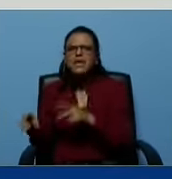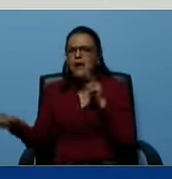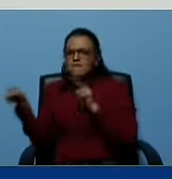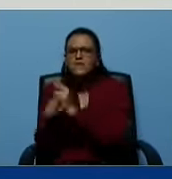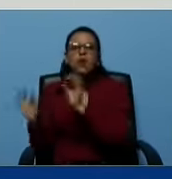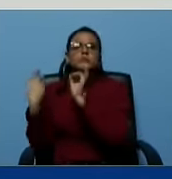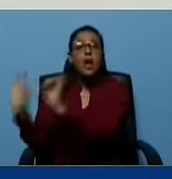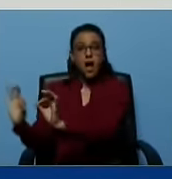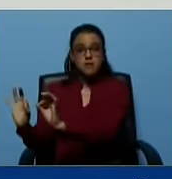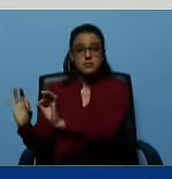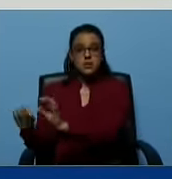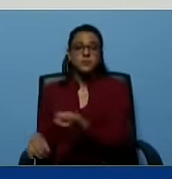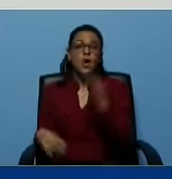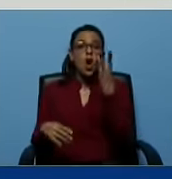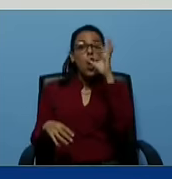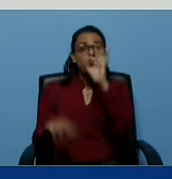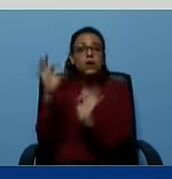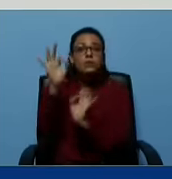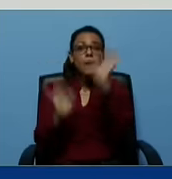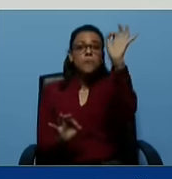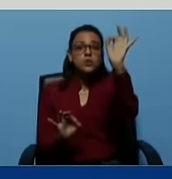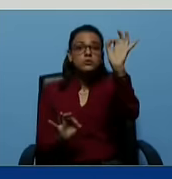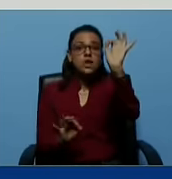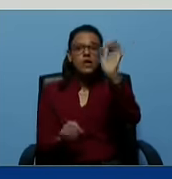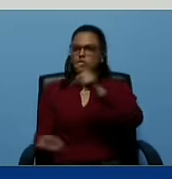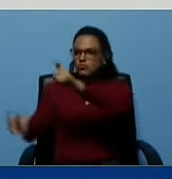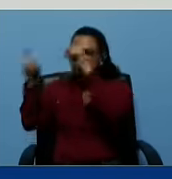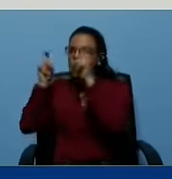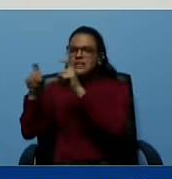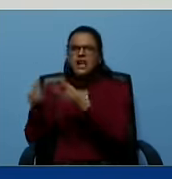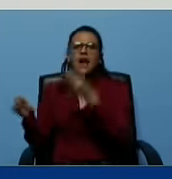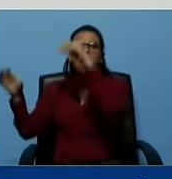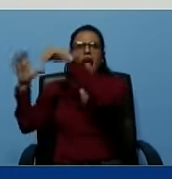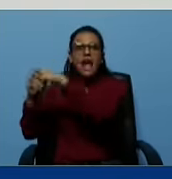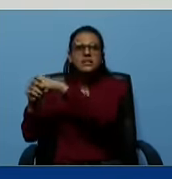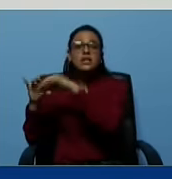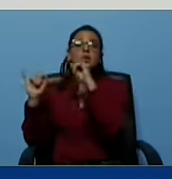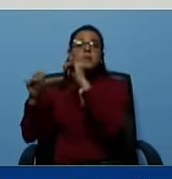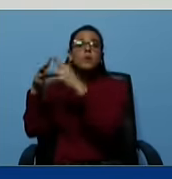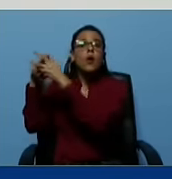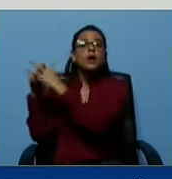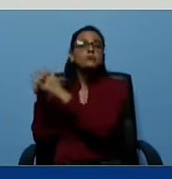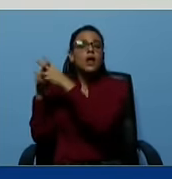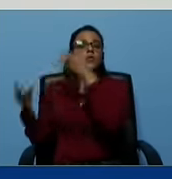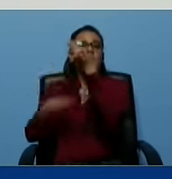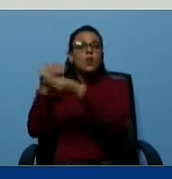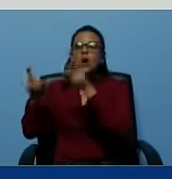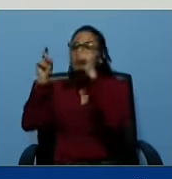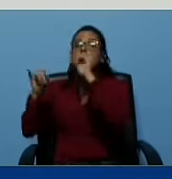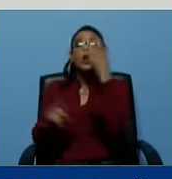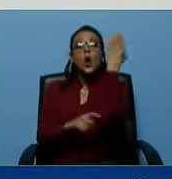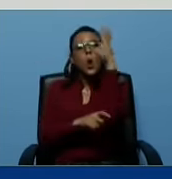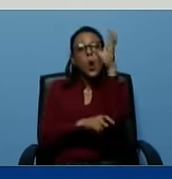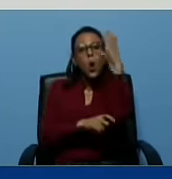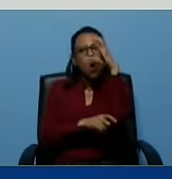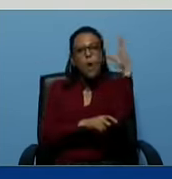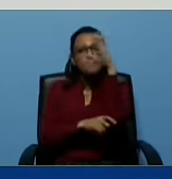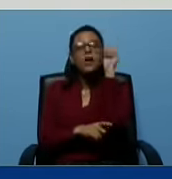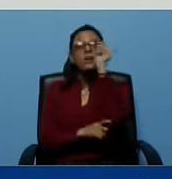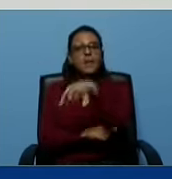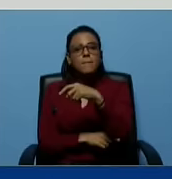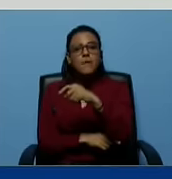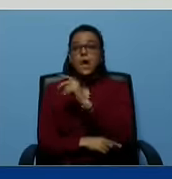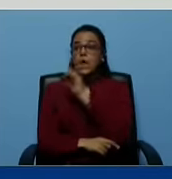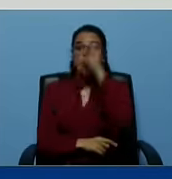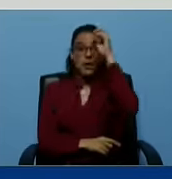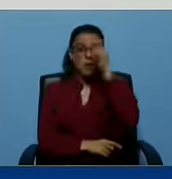El 80% entrenados en campos en Texas, Colombia, Perú y Chile.